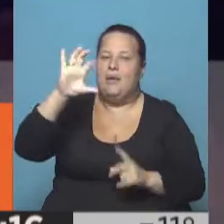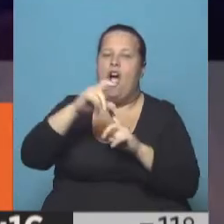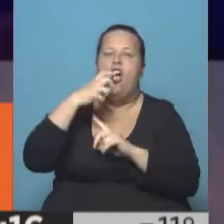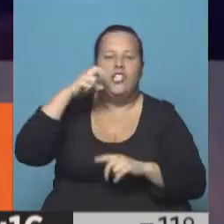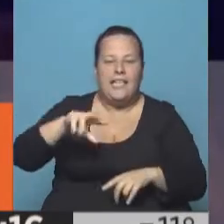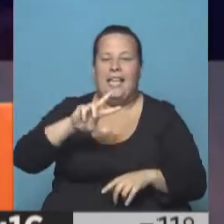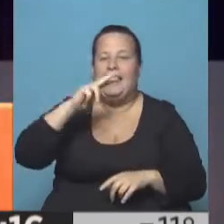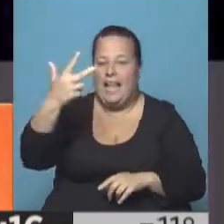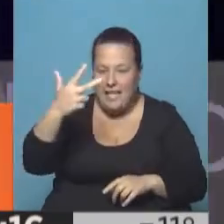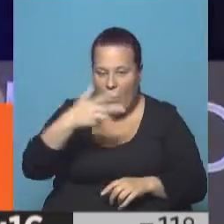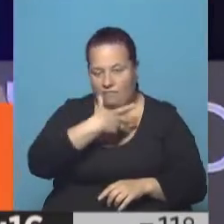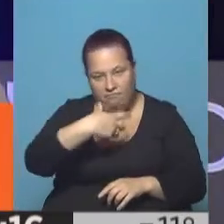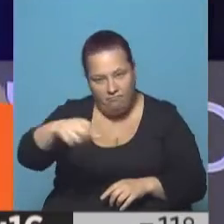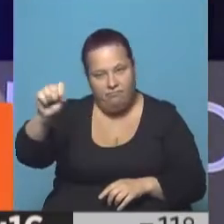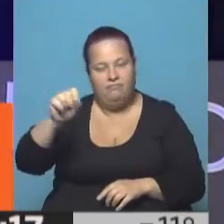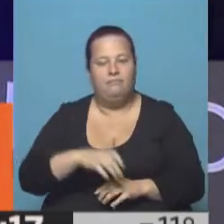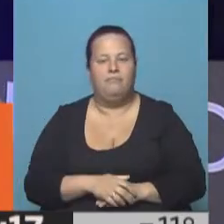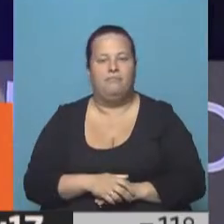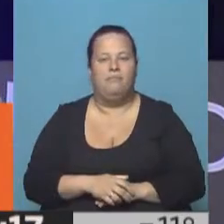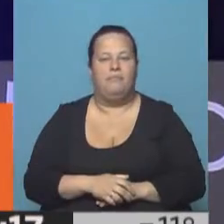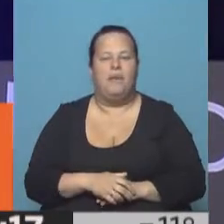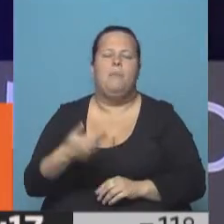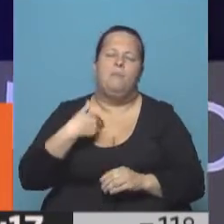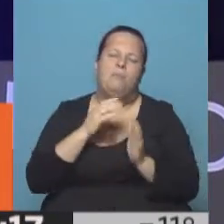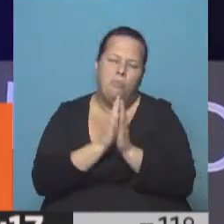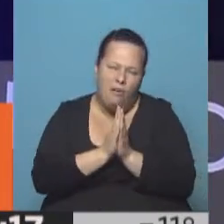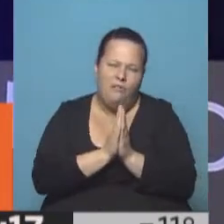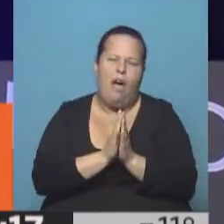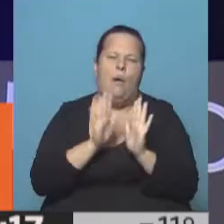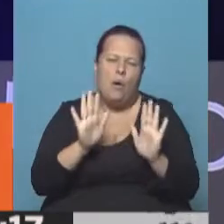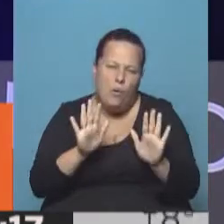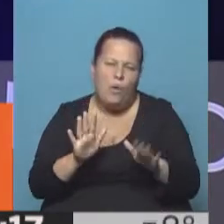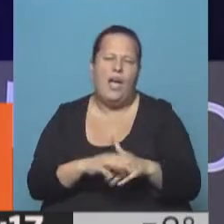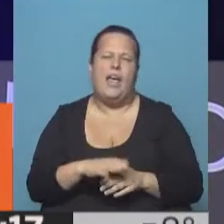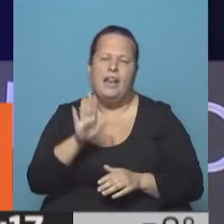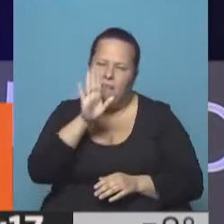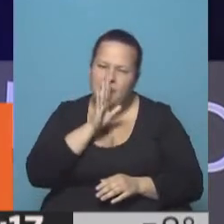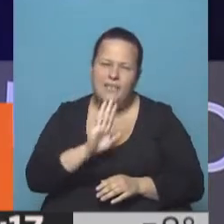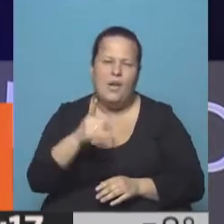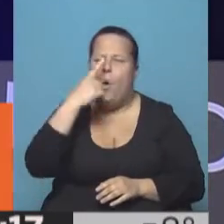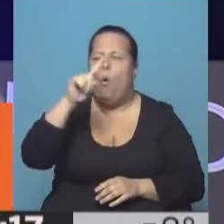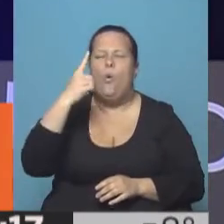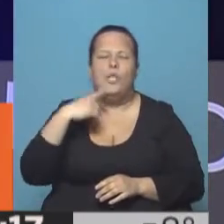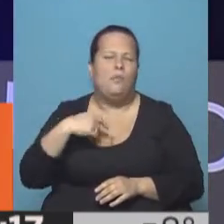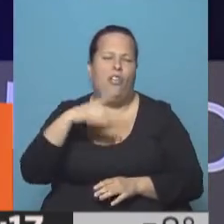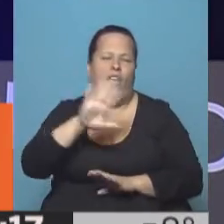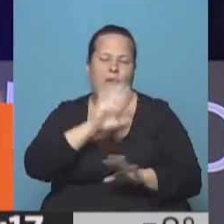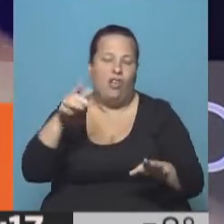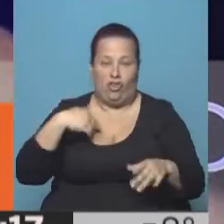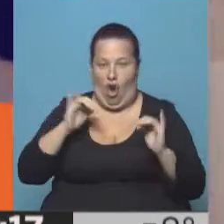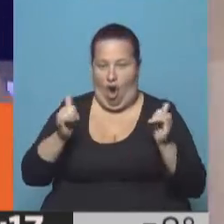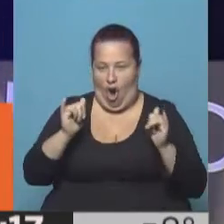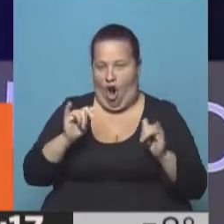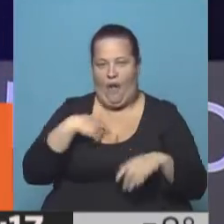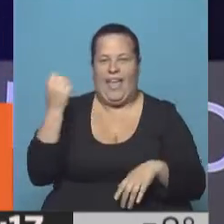ya por tercera vez y que me pide por favor que qué bueno que lo que lo aguante que es el último cosquín que vamos porque yo ya era adolescente